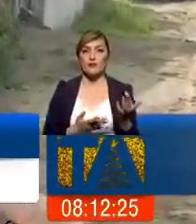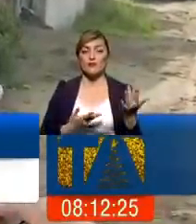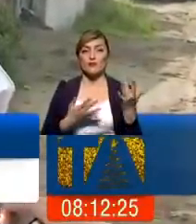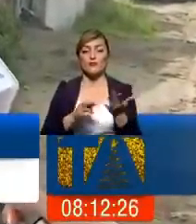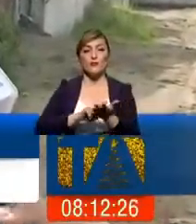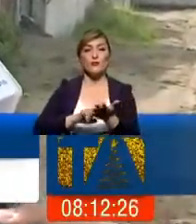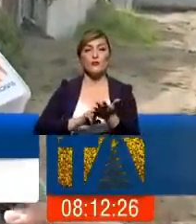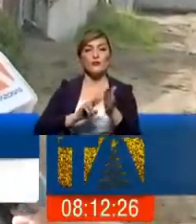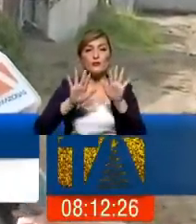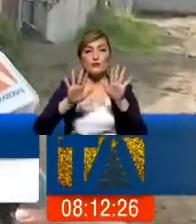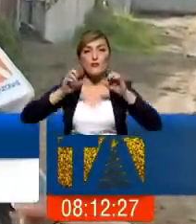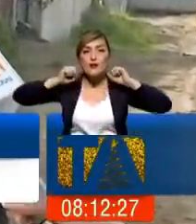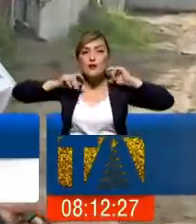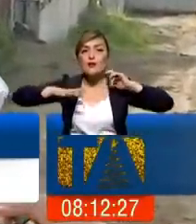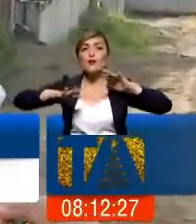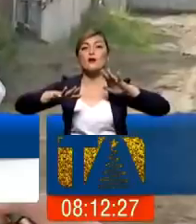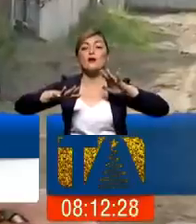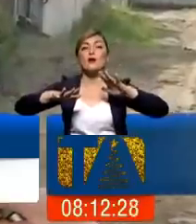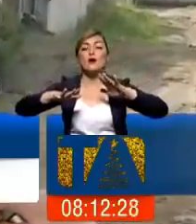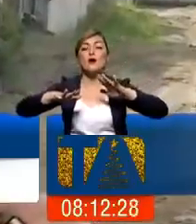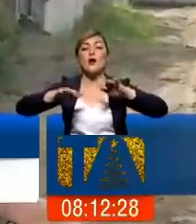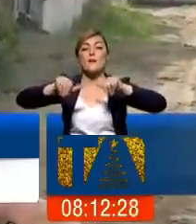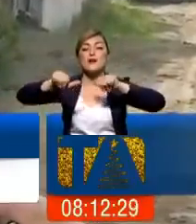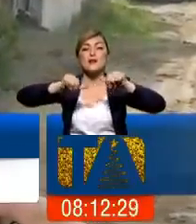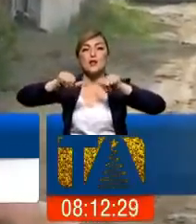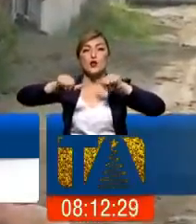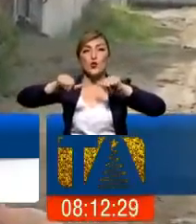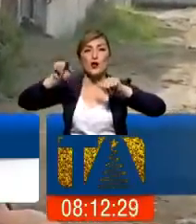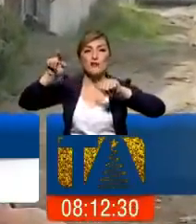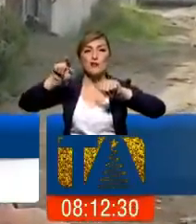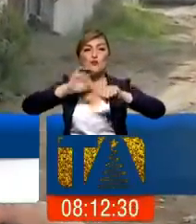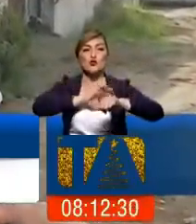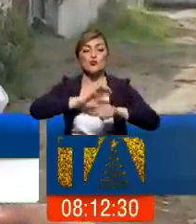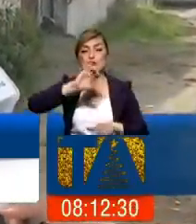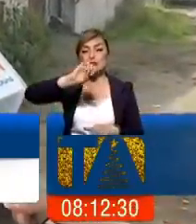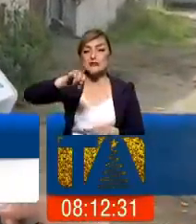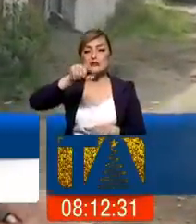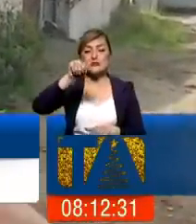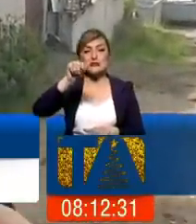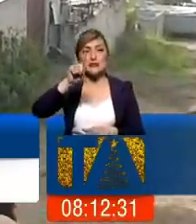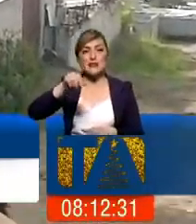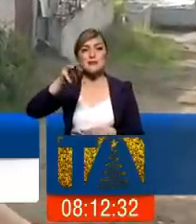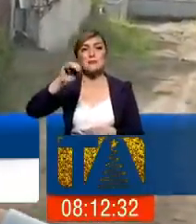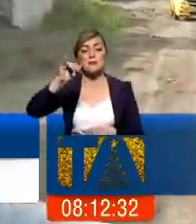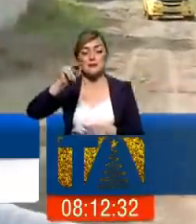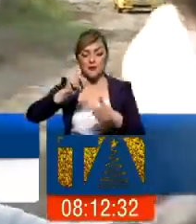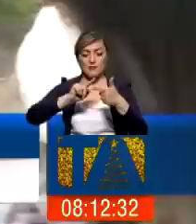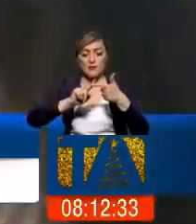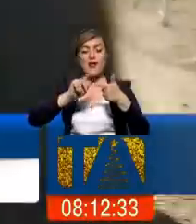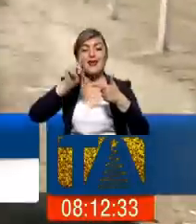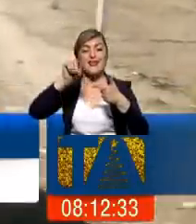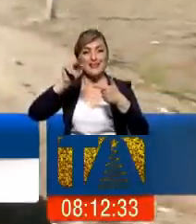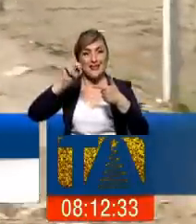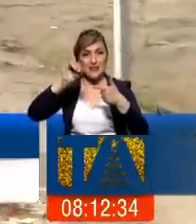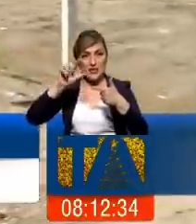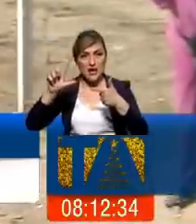tuvo una reunión el 10 de septiembre con la socióloga administradora Yasmín. También estuvo aquí el señor ingeniero Daniel Tafur, que es de la